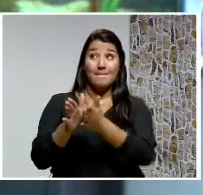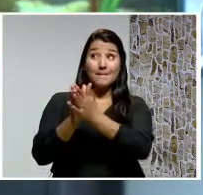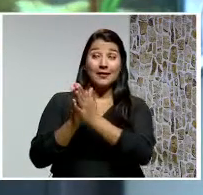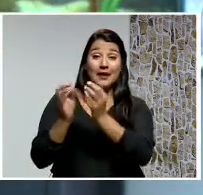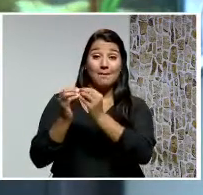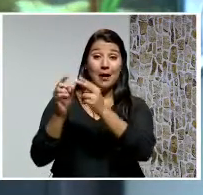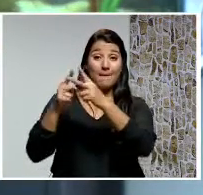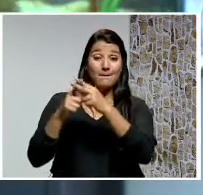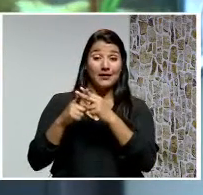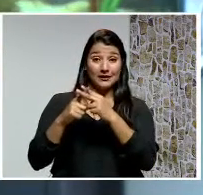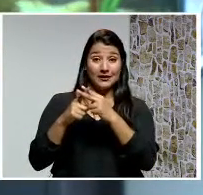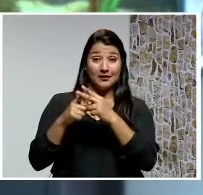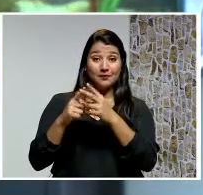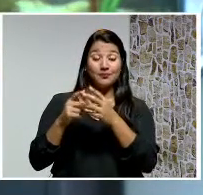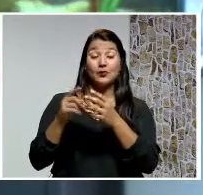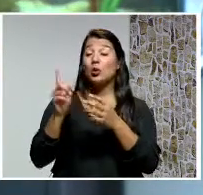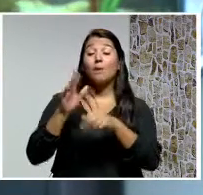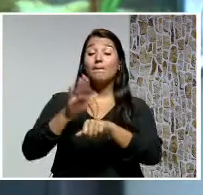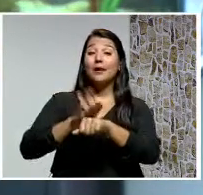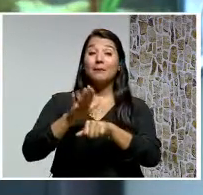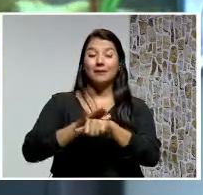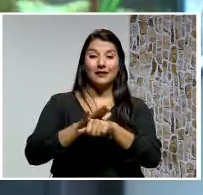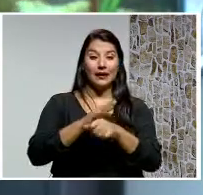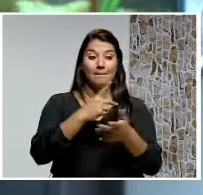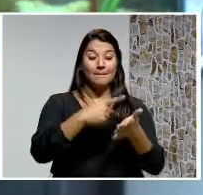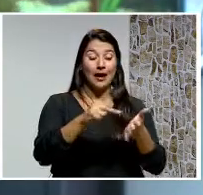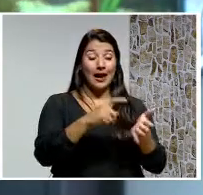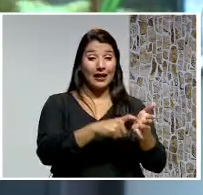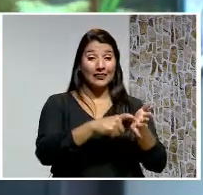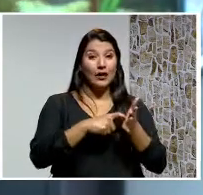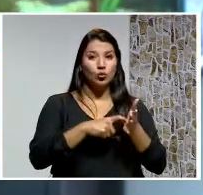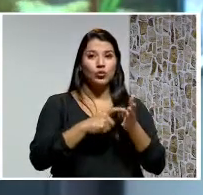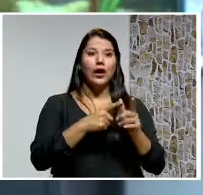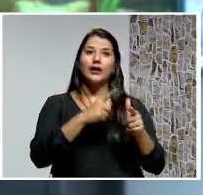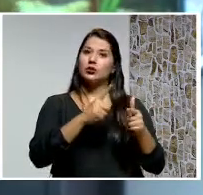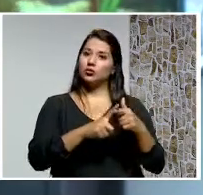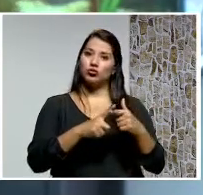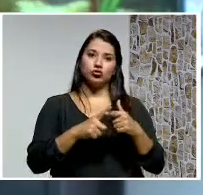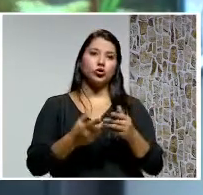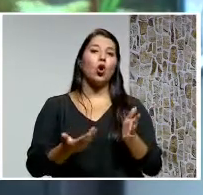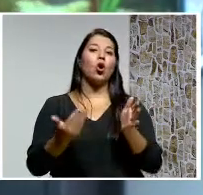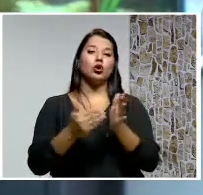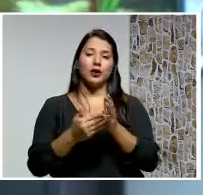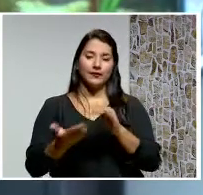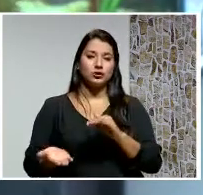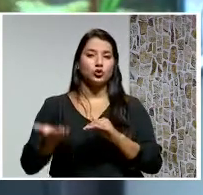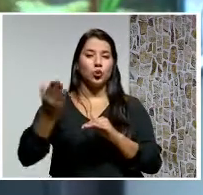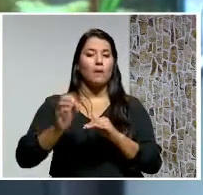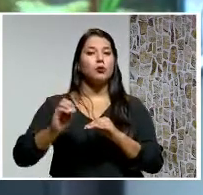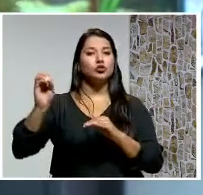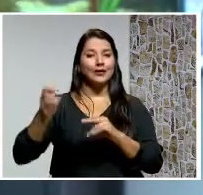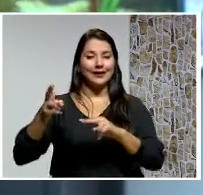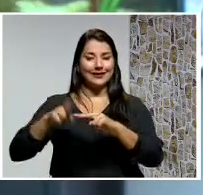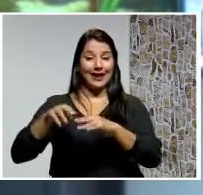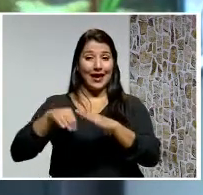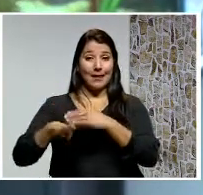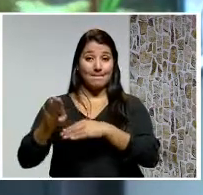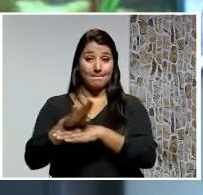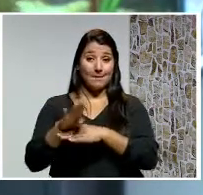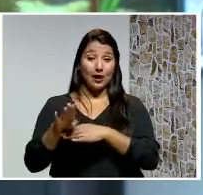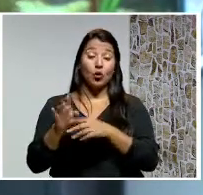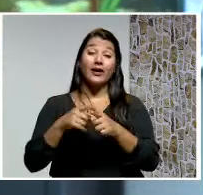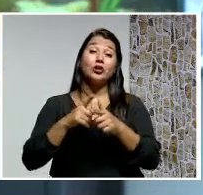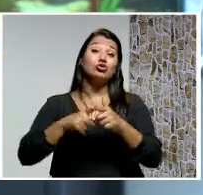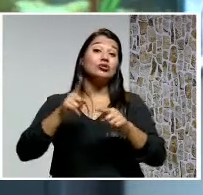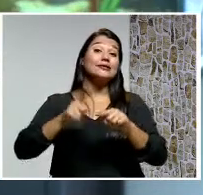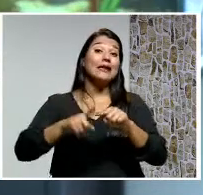externa, pues presionarán el mercado interno y las tasas de interés volverán a subir. Entonces también depende mucho de las decisiones que se tomen en los